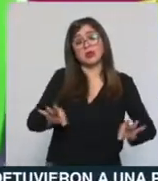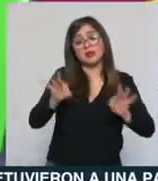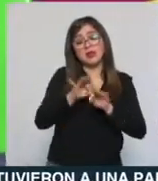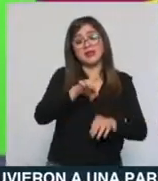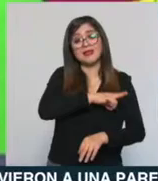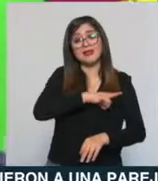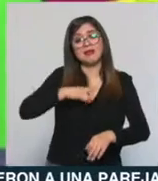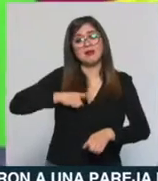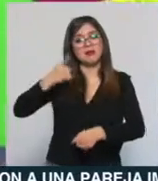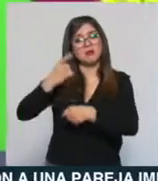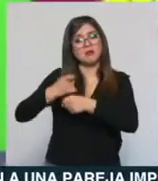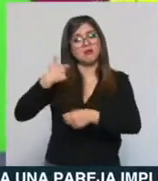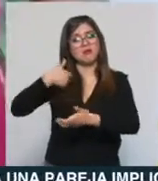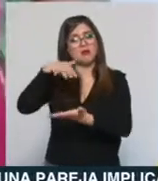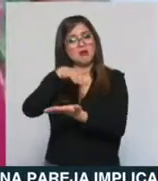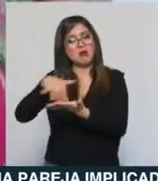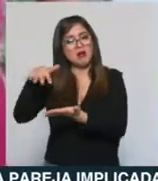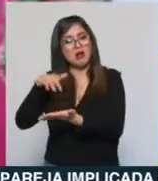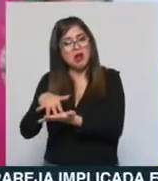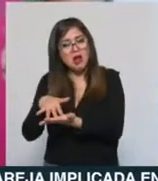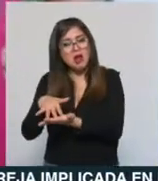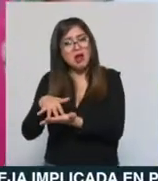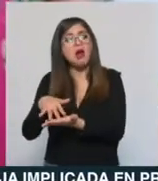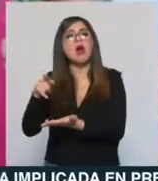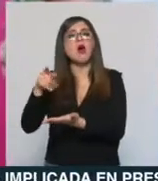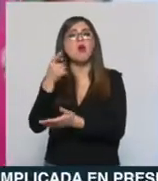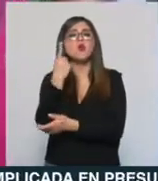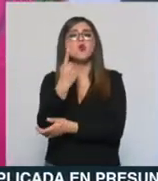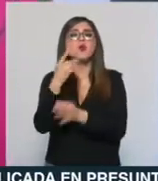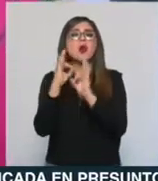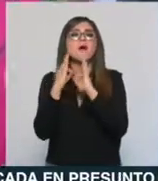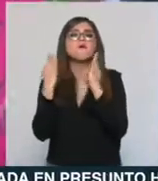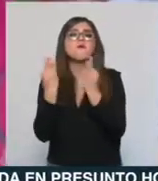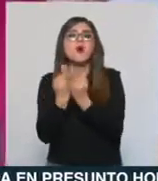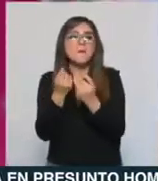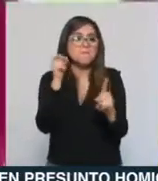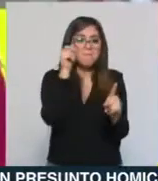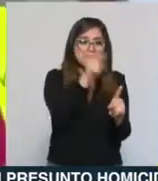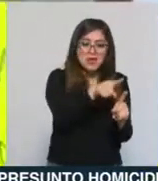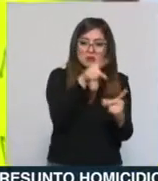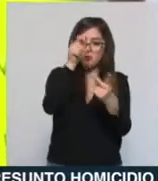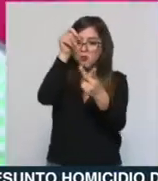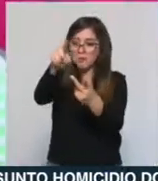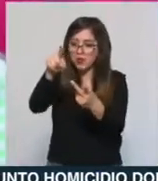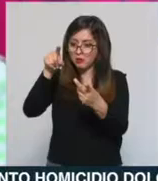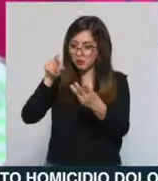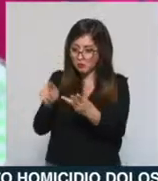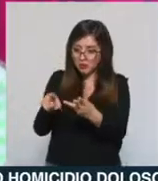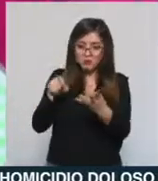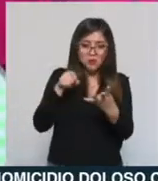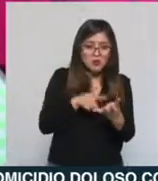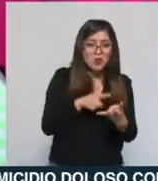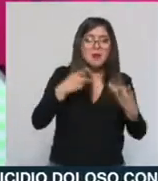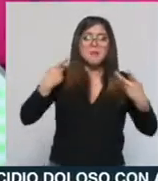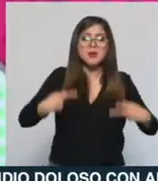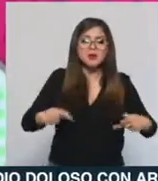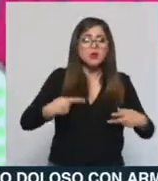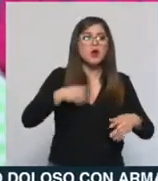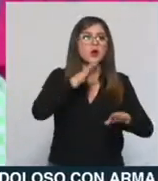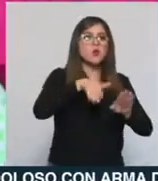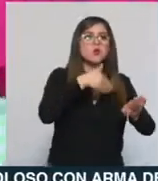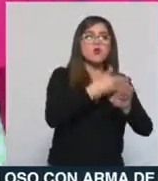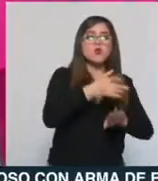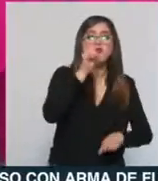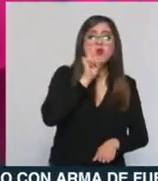leyendo que hay un modus operandi, hay un hilo conductor de estos agresores que por desgracia son